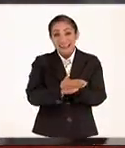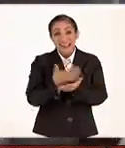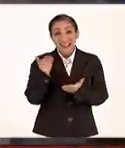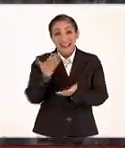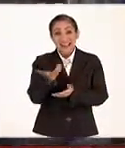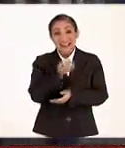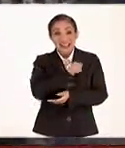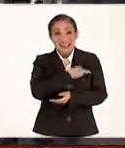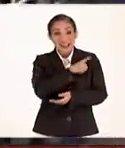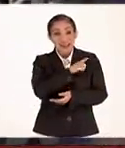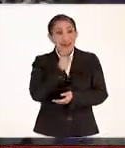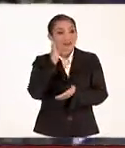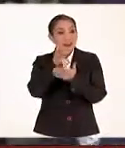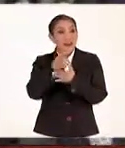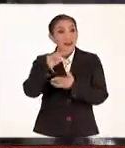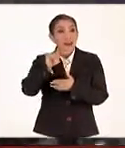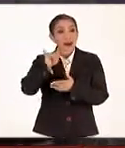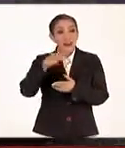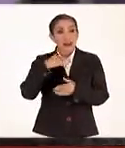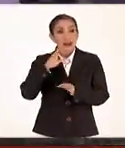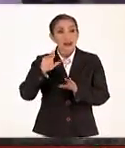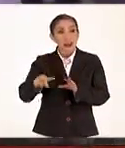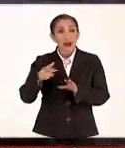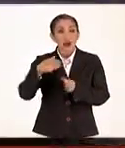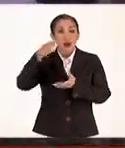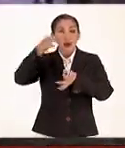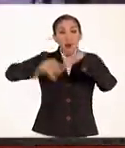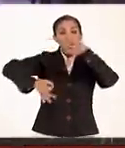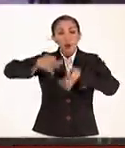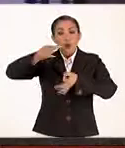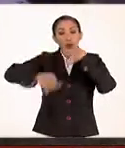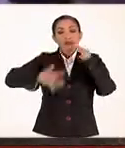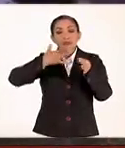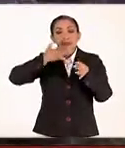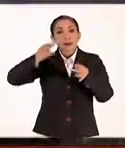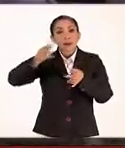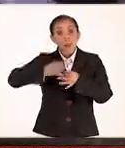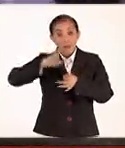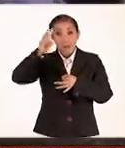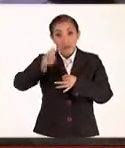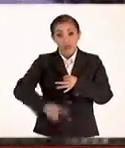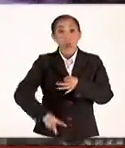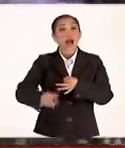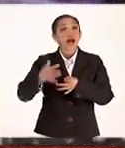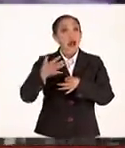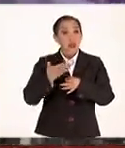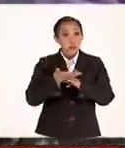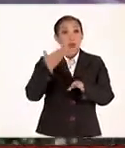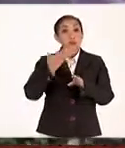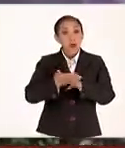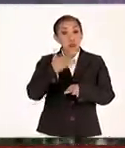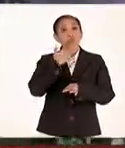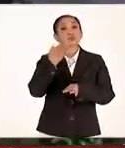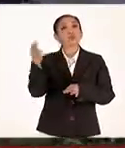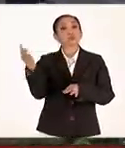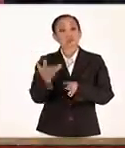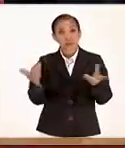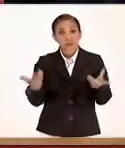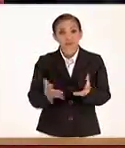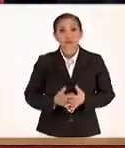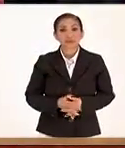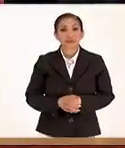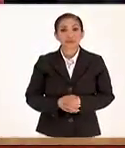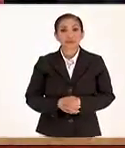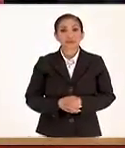para que ir a marte del juzgado de juzgar la calidad y el sabor y no crema que vamos a ver muy agradable el que habían hecho